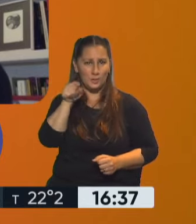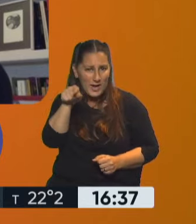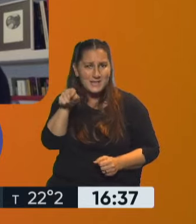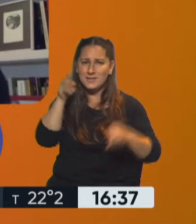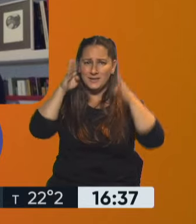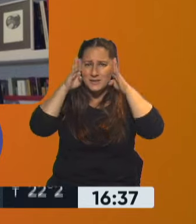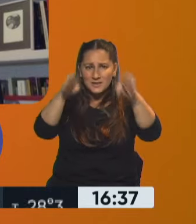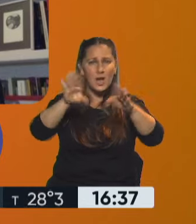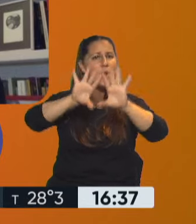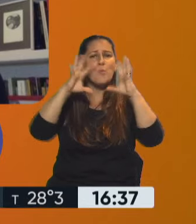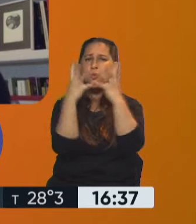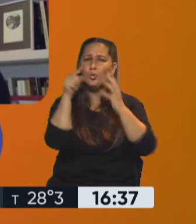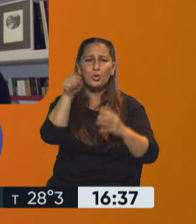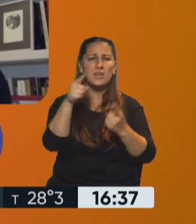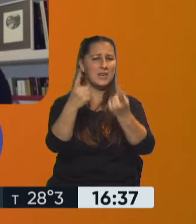eso. Y necesitamos